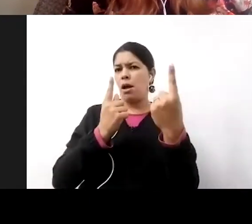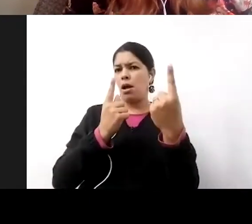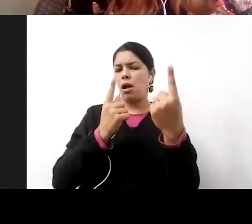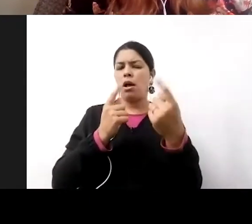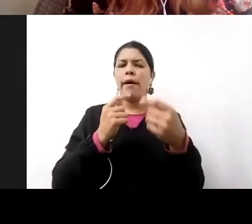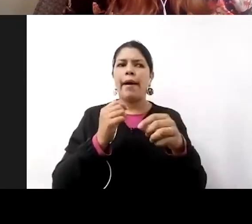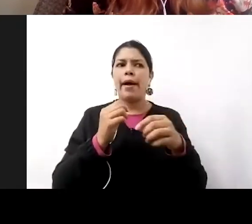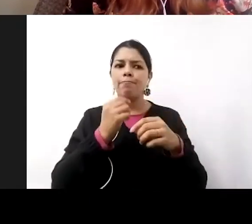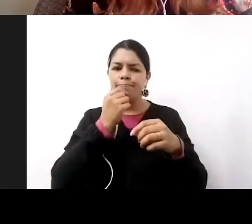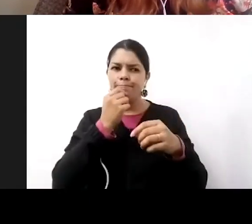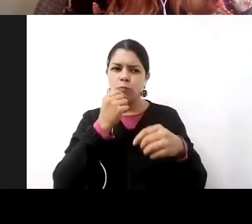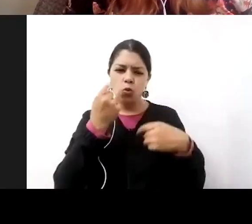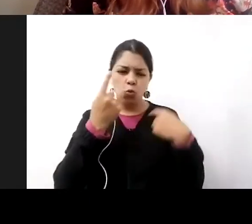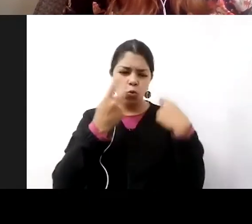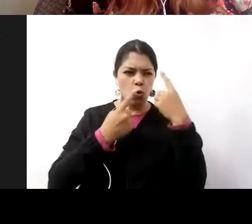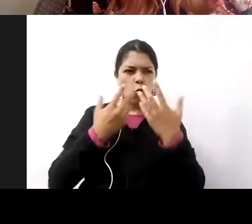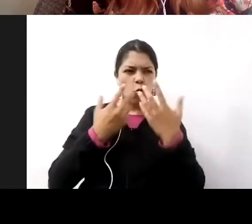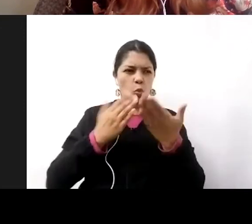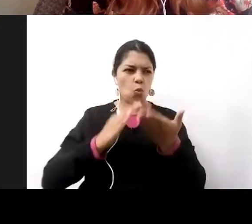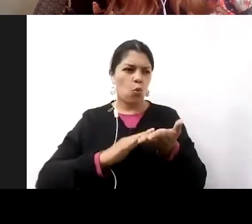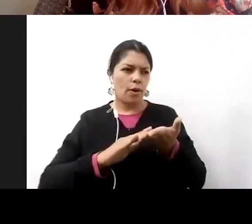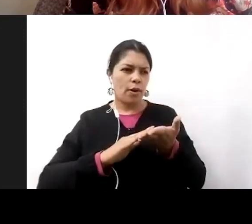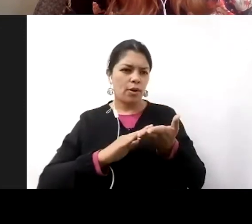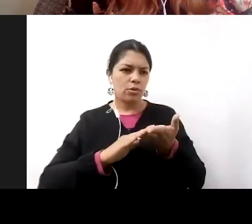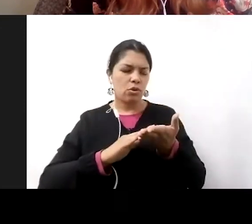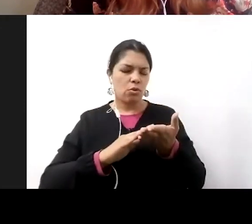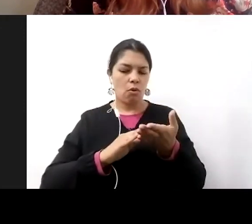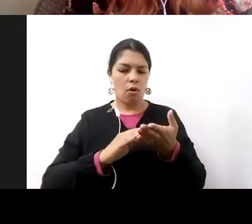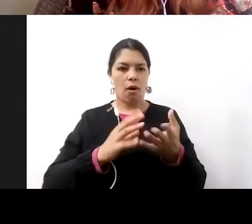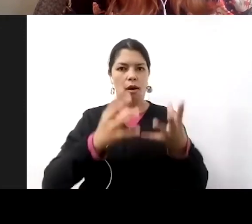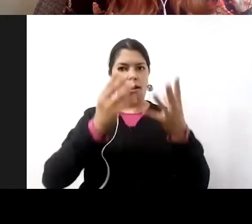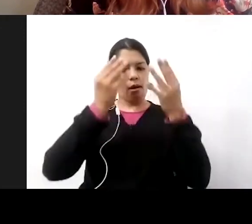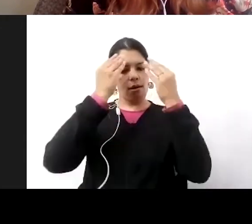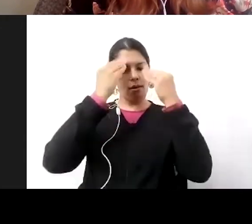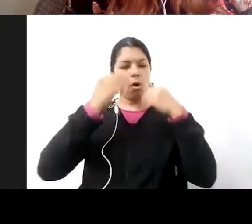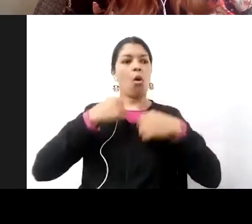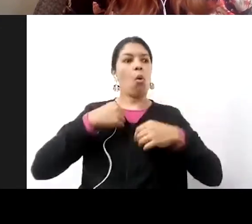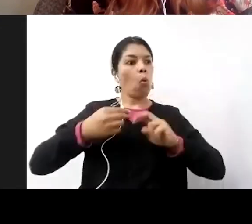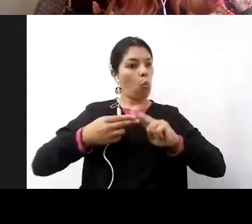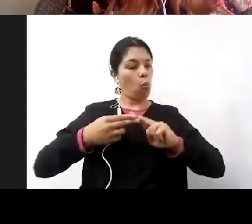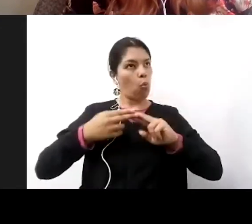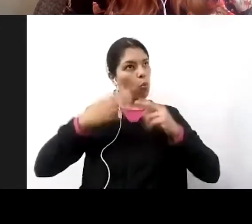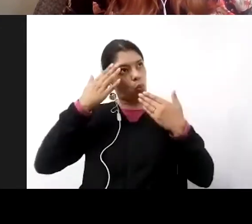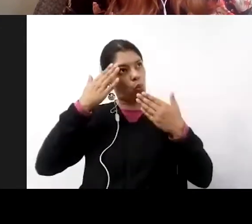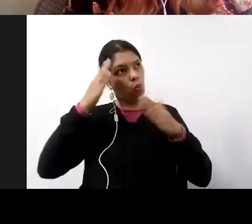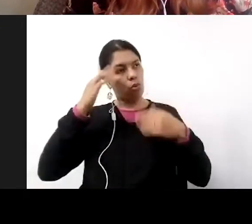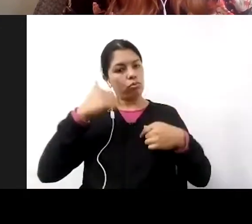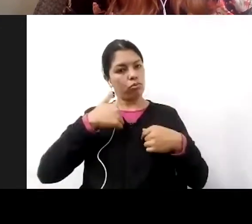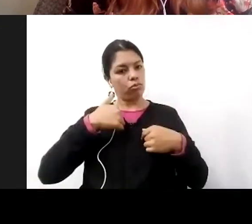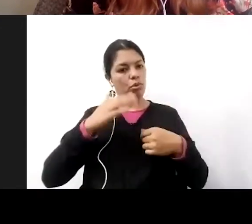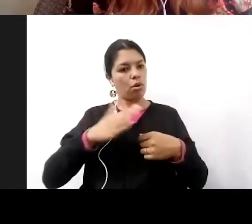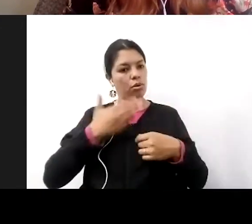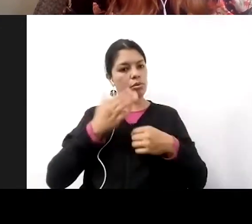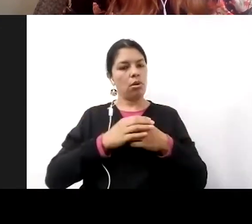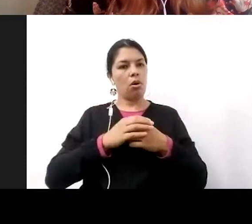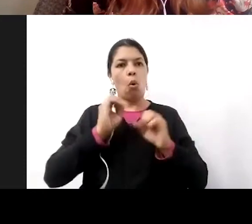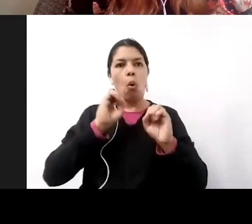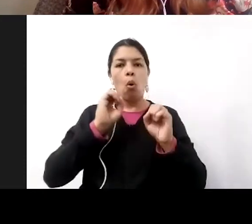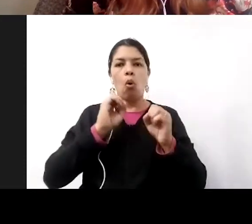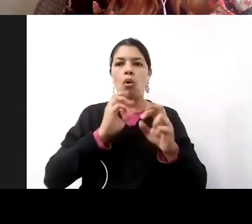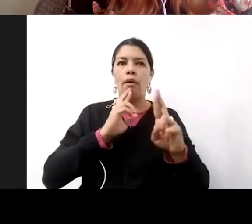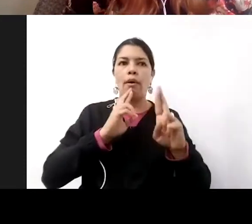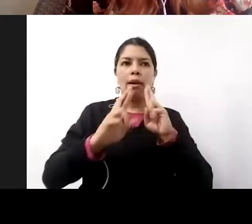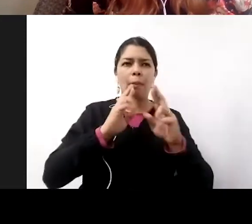capacidad para resolverlos, ayudándonos a conocernos mucho mejor, aprender nuevas formas de relacionarnos